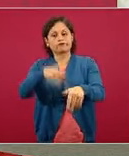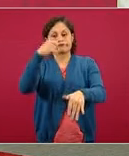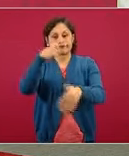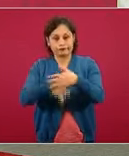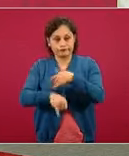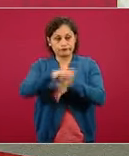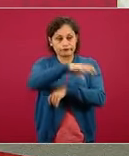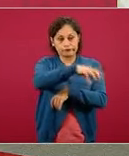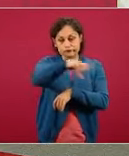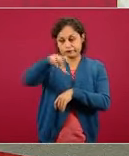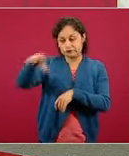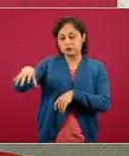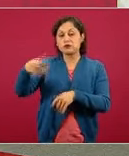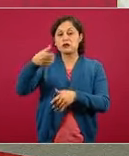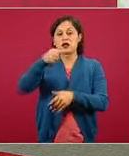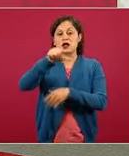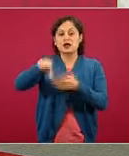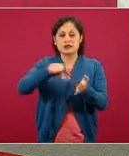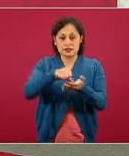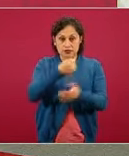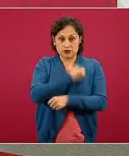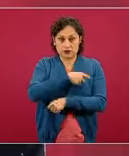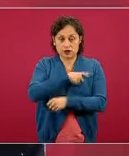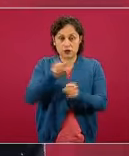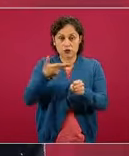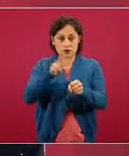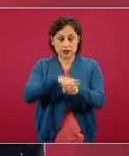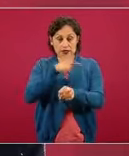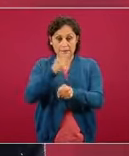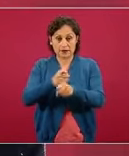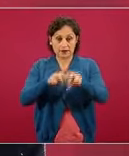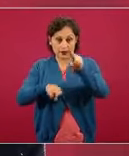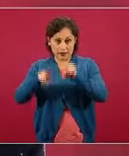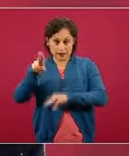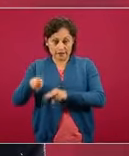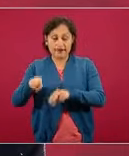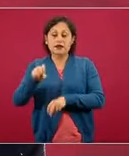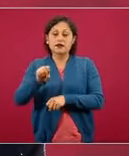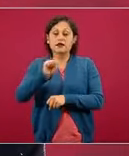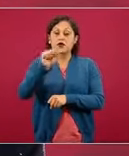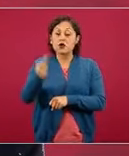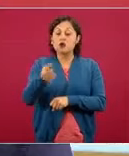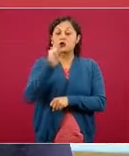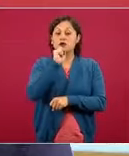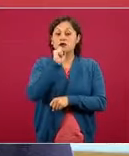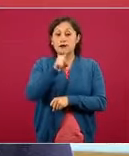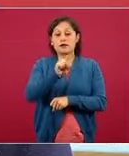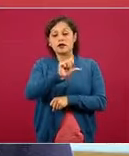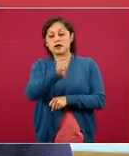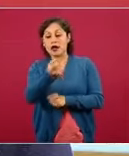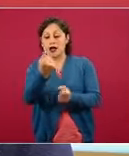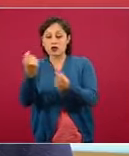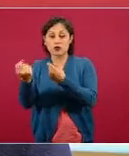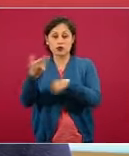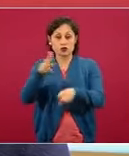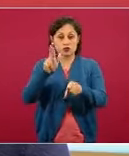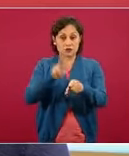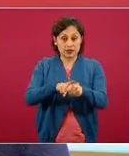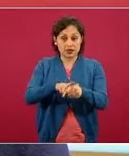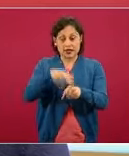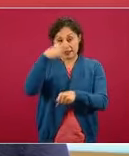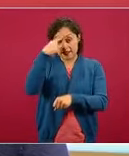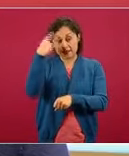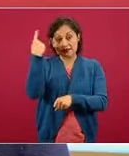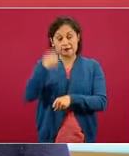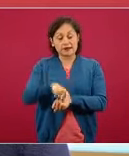la comunidad, en unidades de primer nivel y en el nivel hospitalario precisamente para poder en un momento muy rápido,